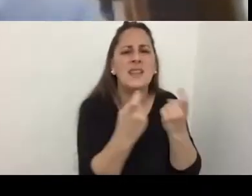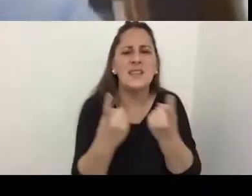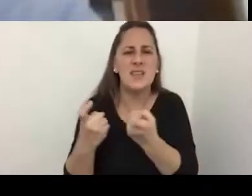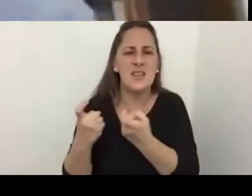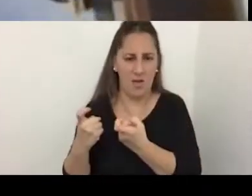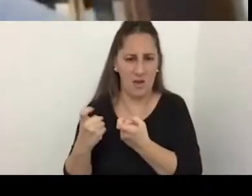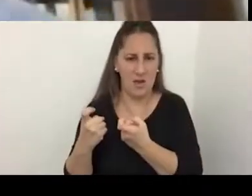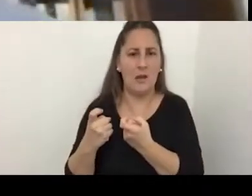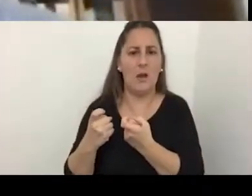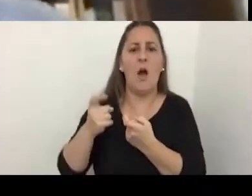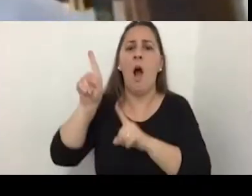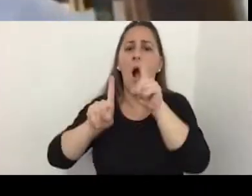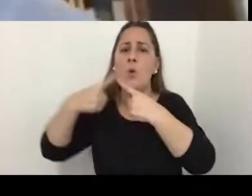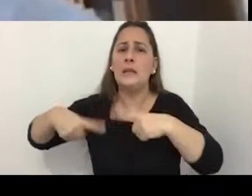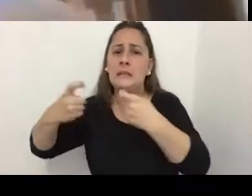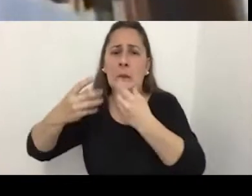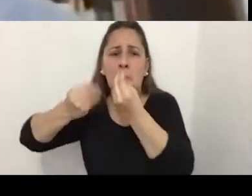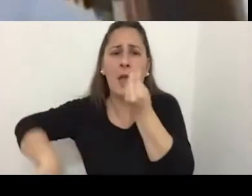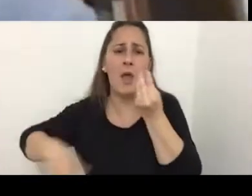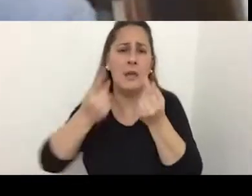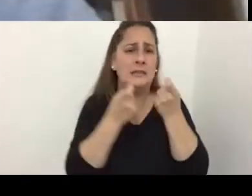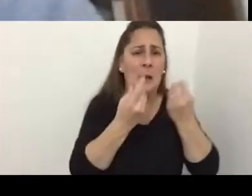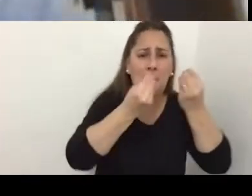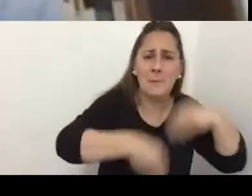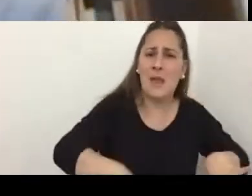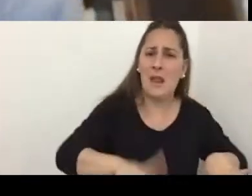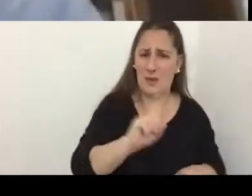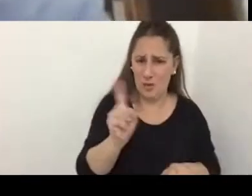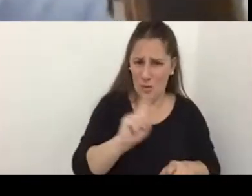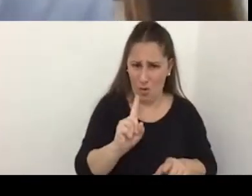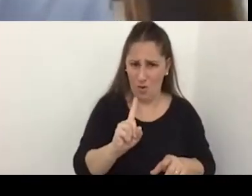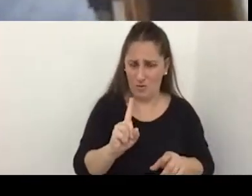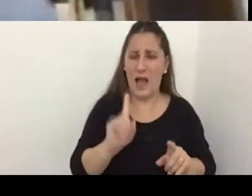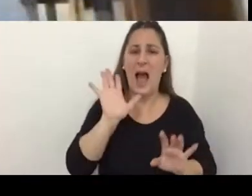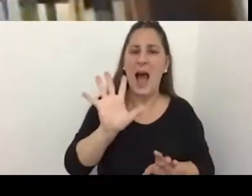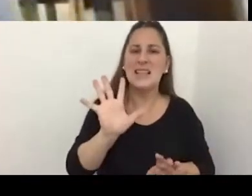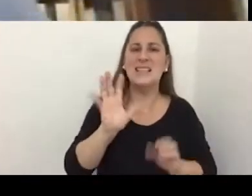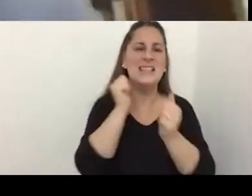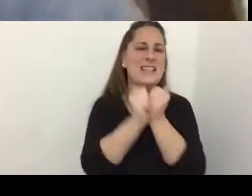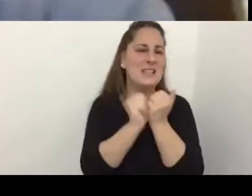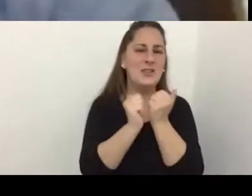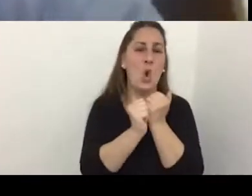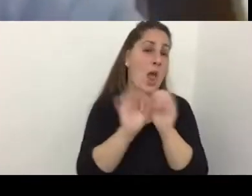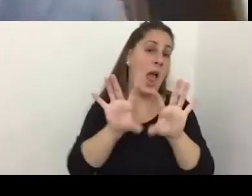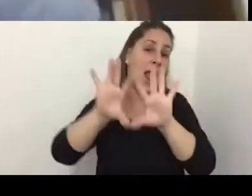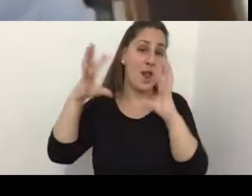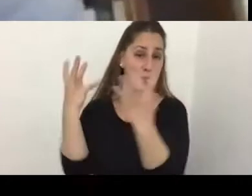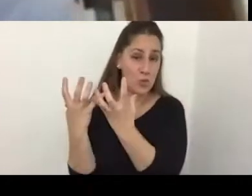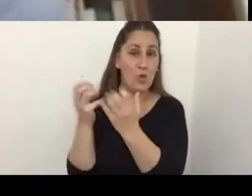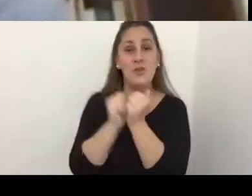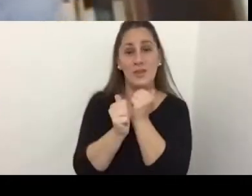se pierdan esas necesidades en estos flujos y reflujos que suele tener la historia en el mundo y en nuestra